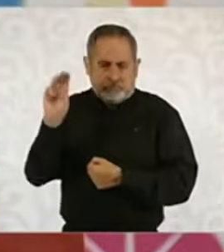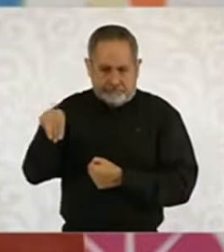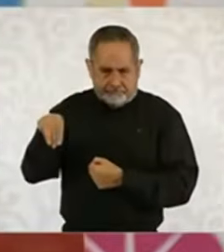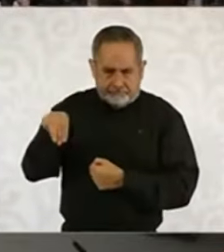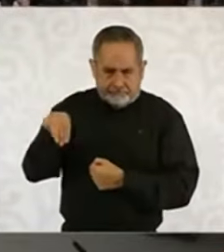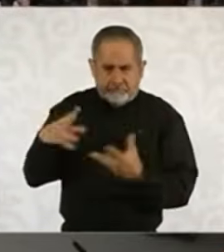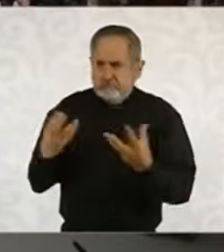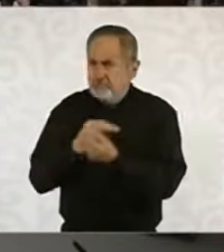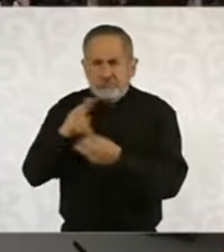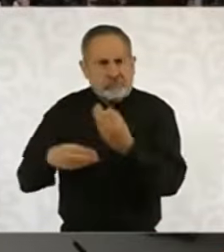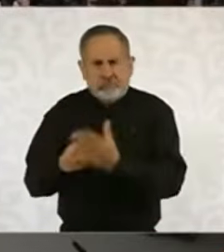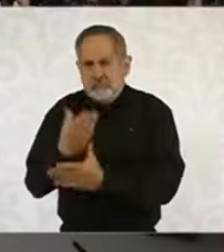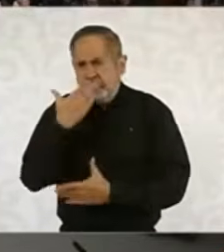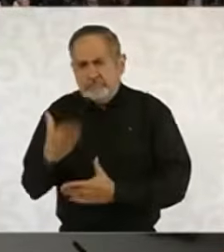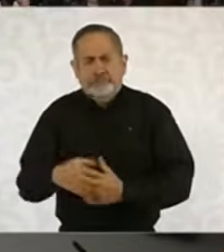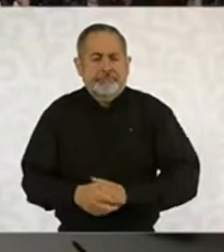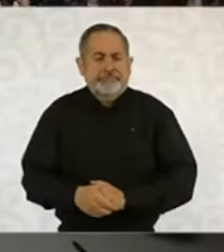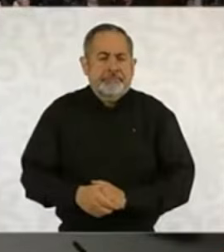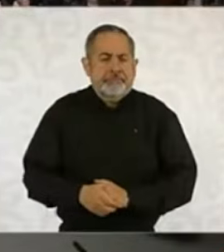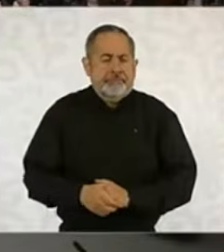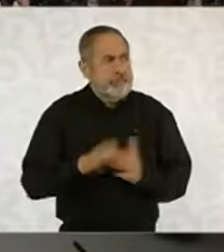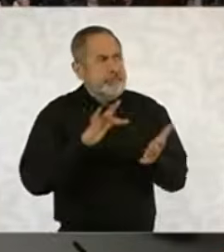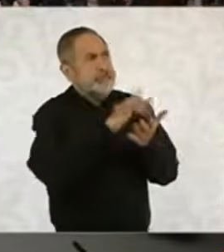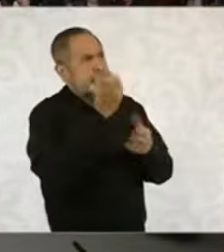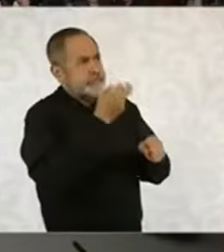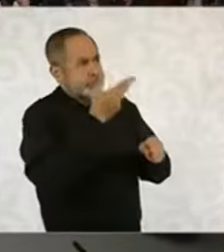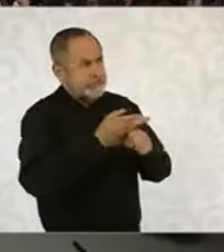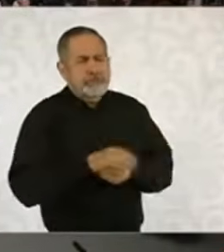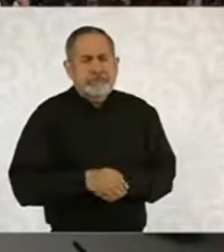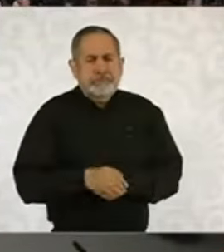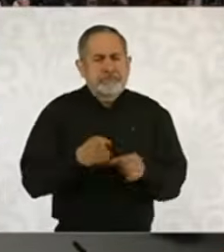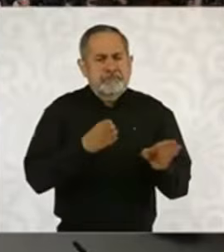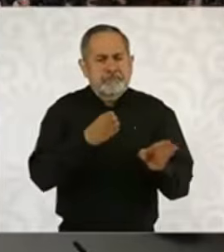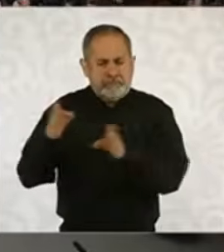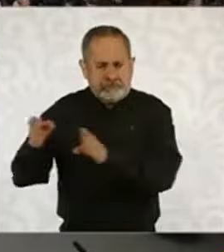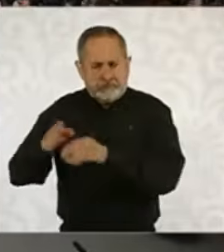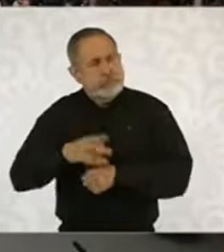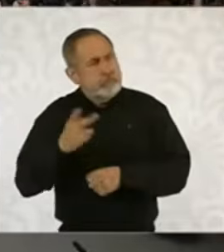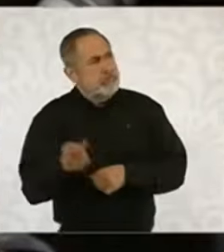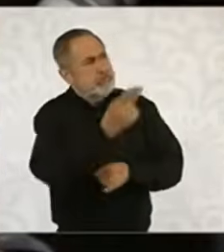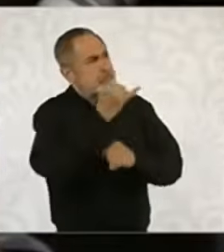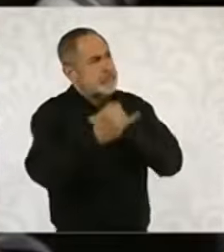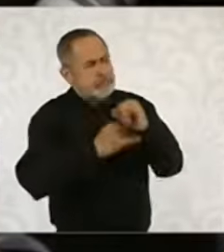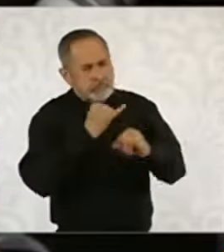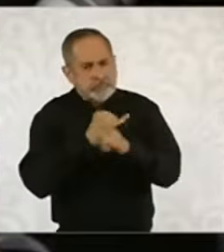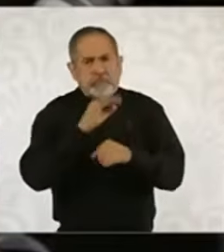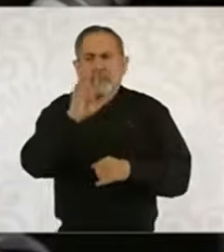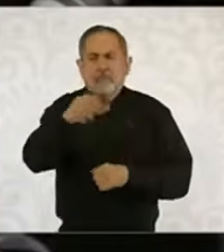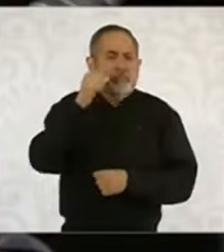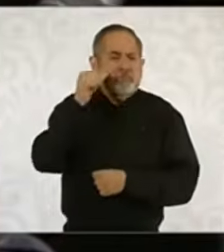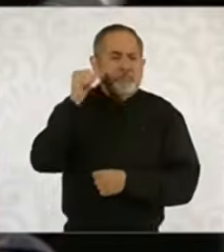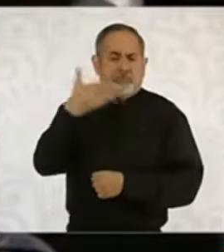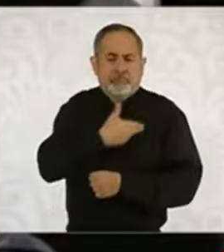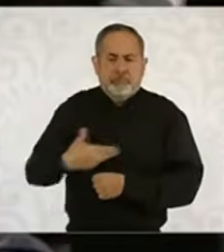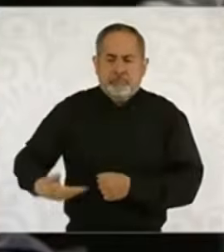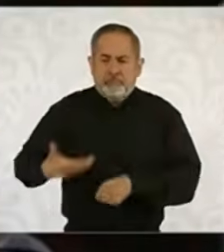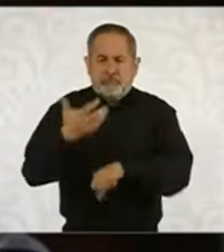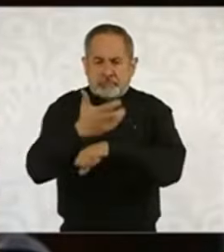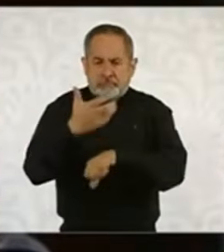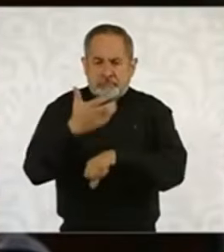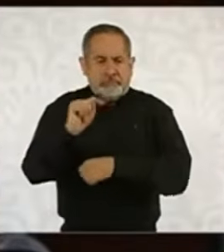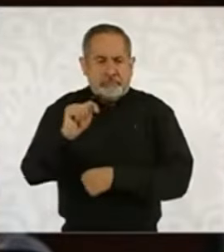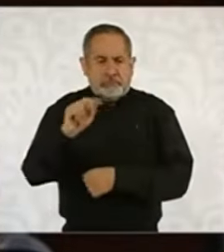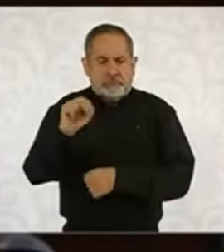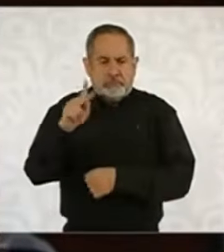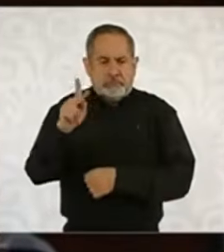bien. Gracias, secretario. Ahora, en otra pregunta, pasando a temas internacionales, presidenta, ayer el presidente de Estados Unidos, Donald